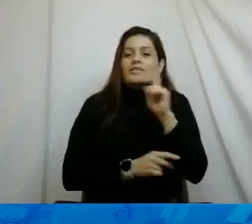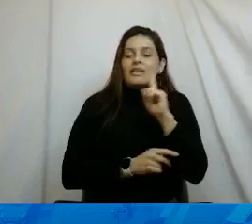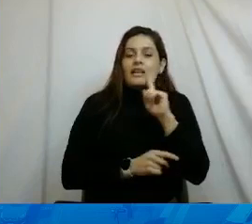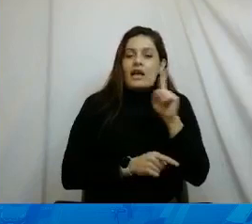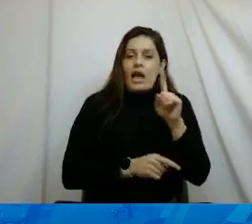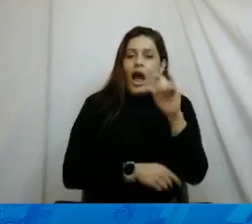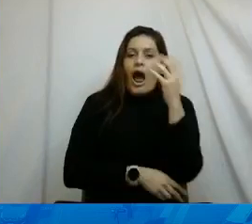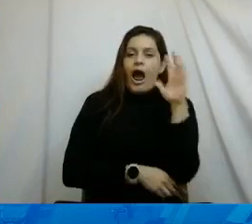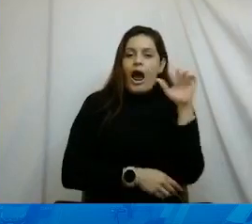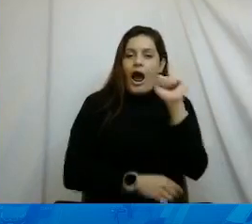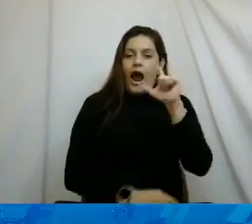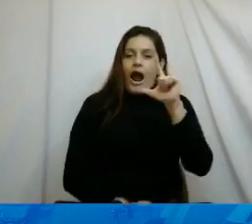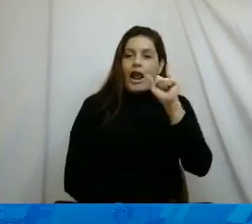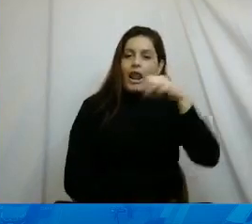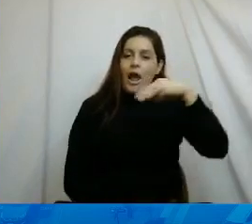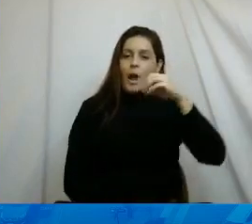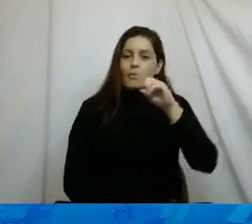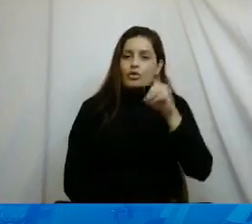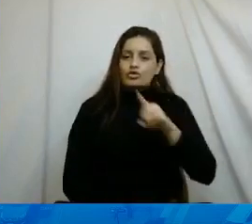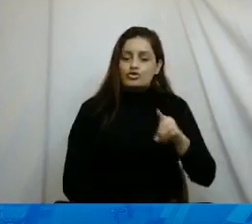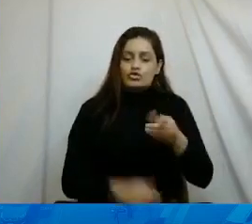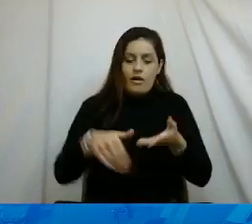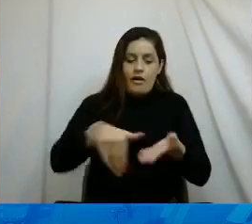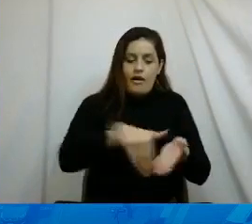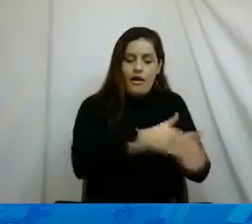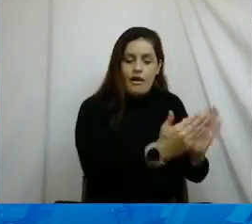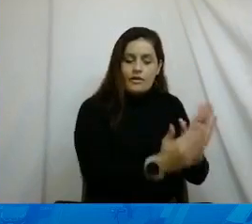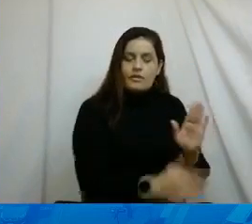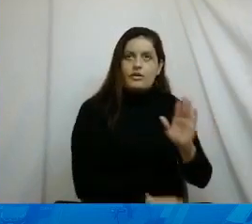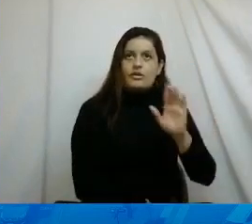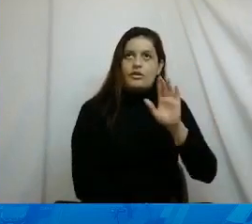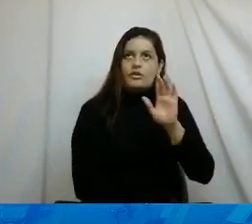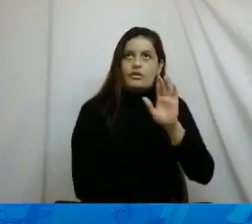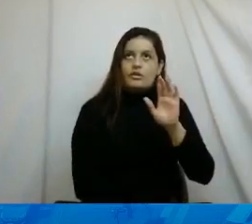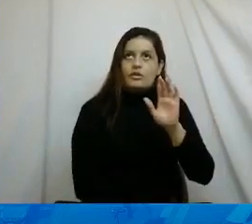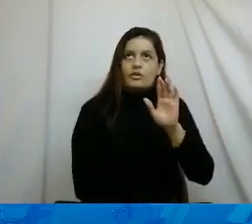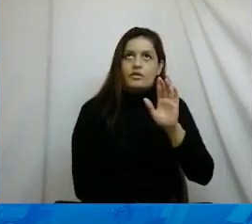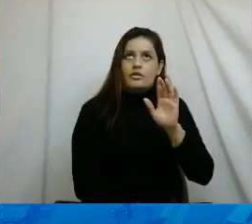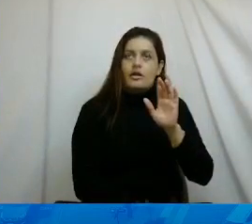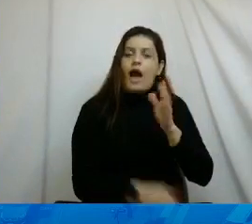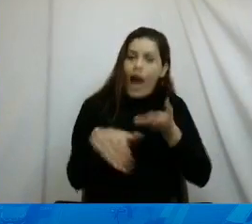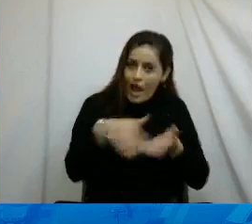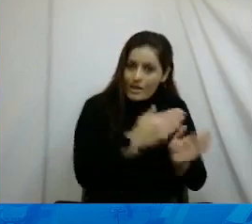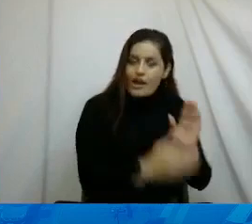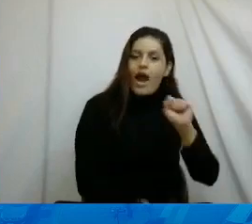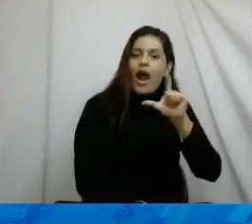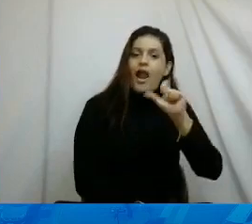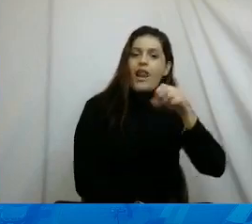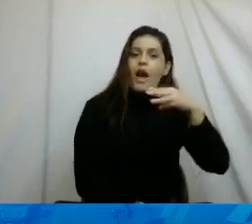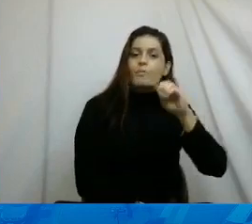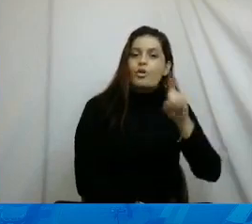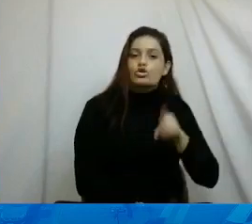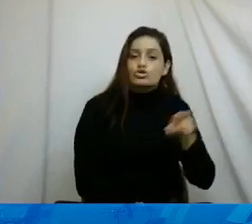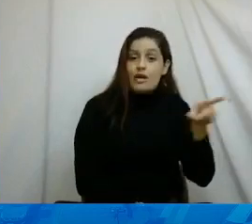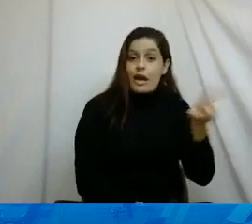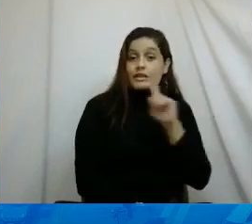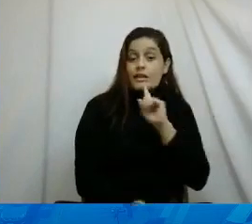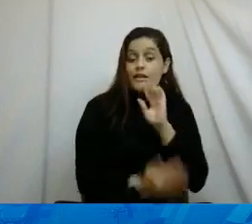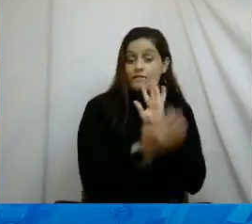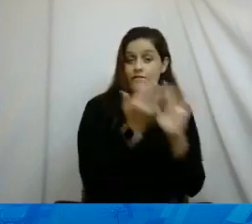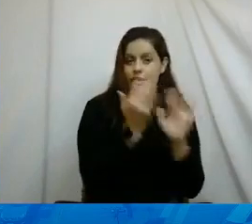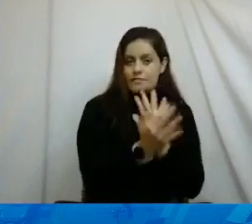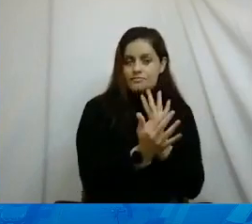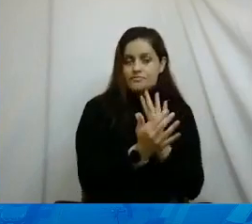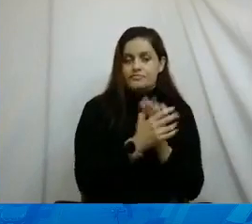en la calle Los Aromos, en la Villa Los Aromos y en la calle Los Álamos, en el lugar donde se realiza la feria. A él le